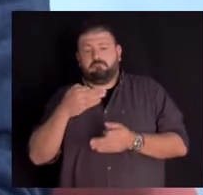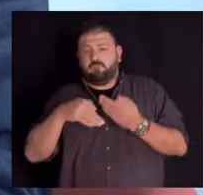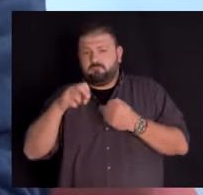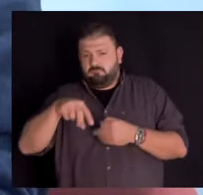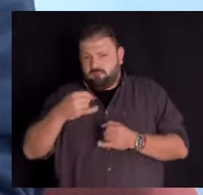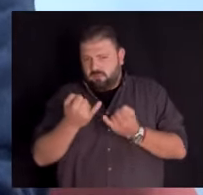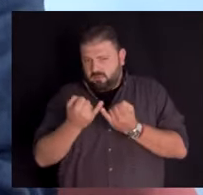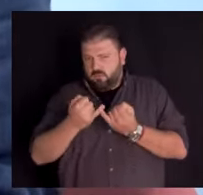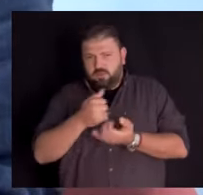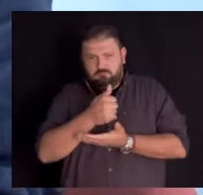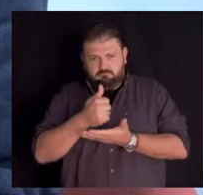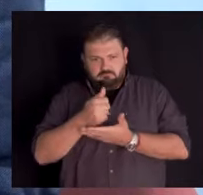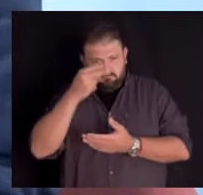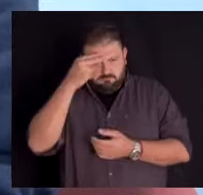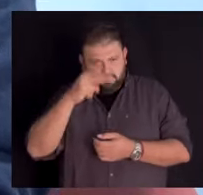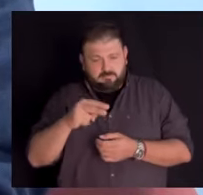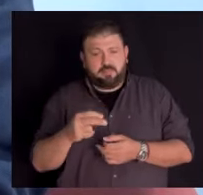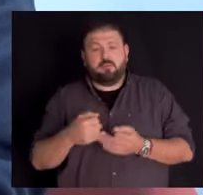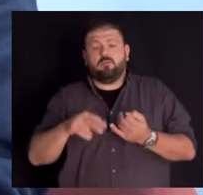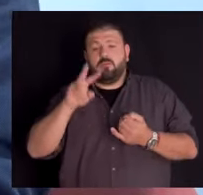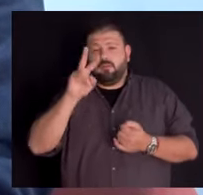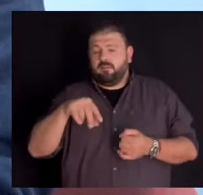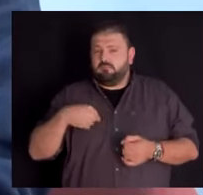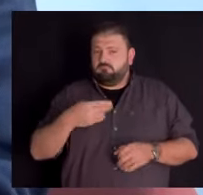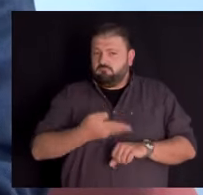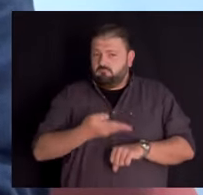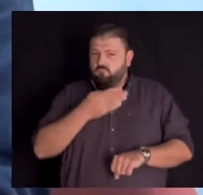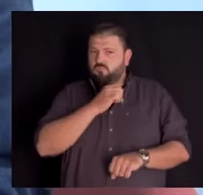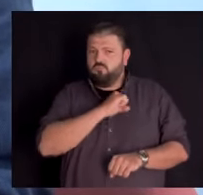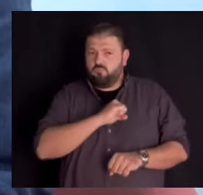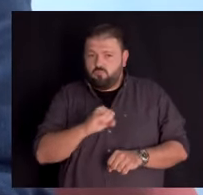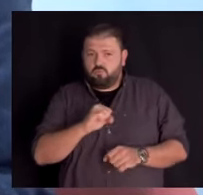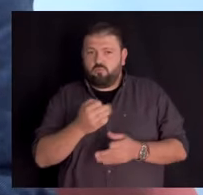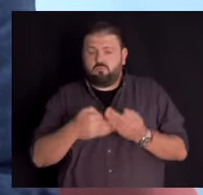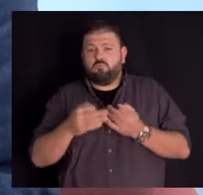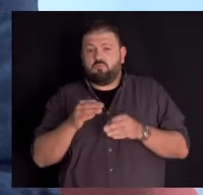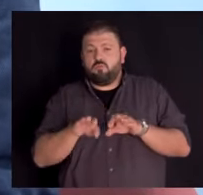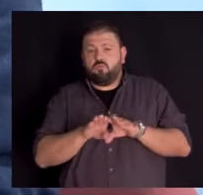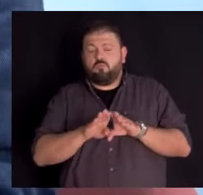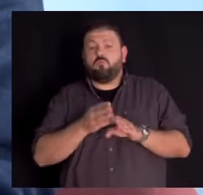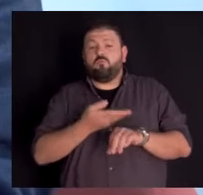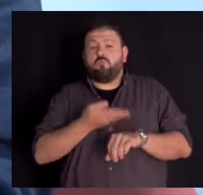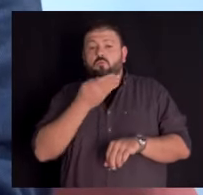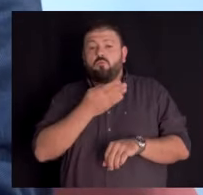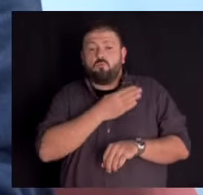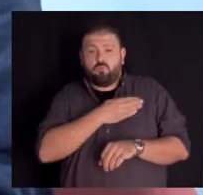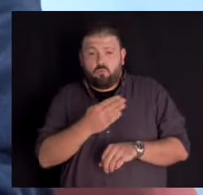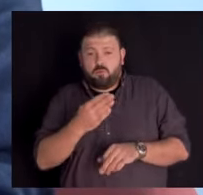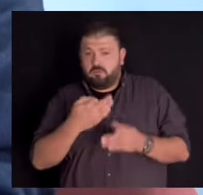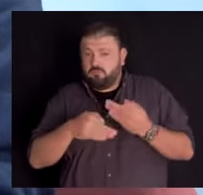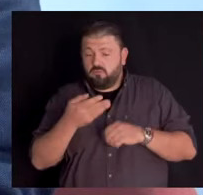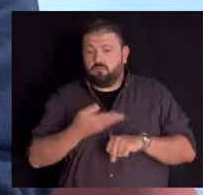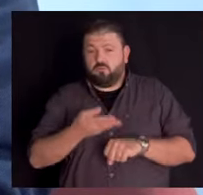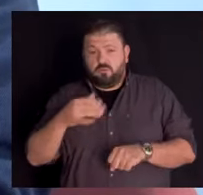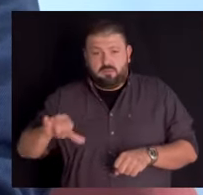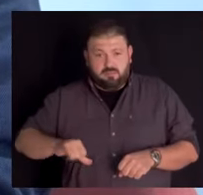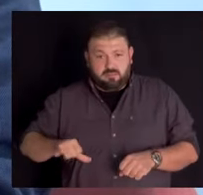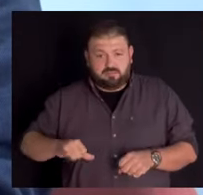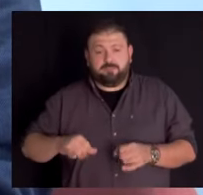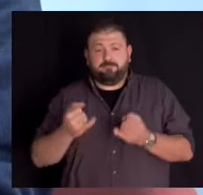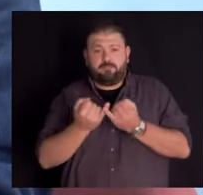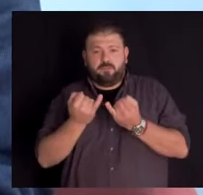bueno. Por lo mismo, antes de comenzar, no queremos pasar la oportunidad de recordarles que por favor se suscriban a nuestro canal, activen la